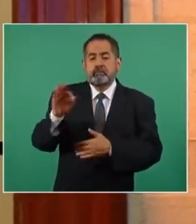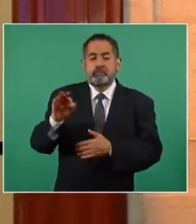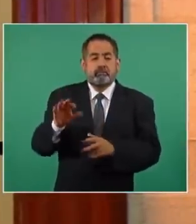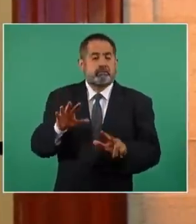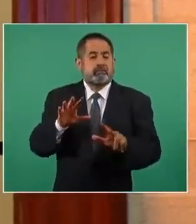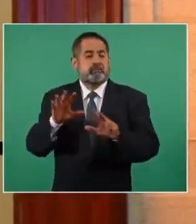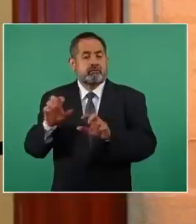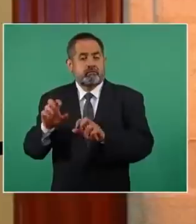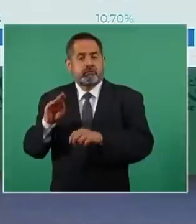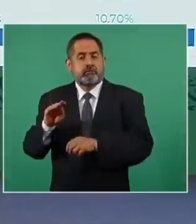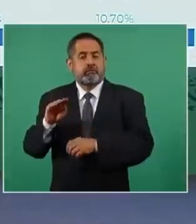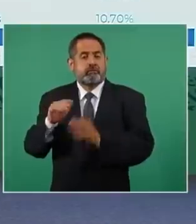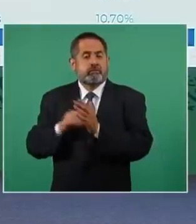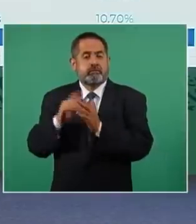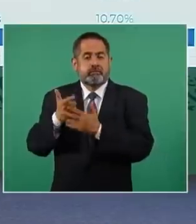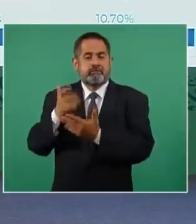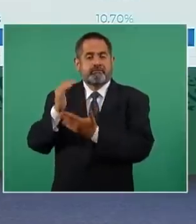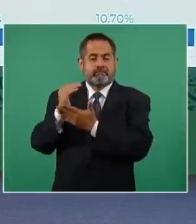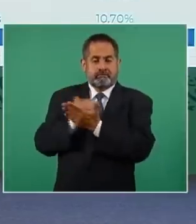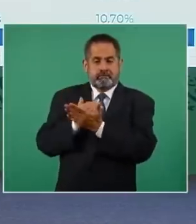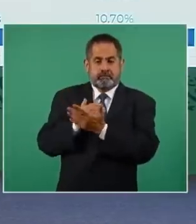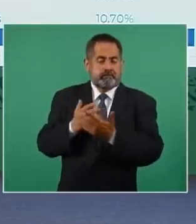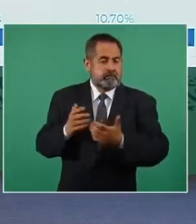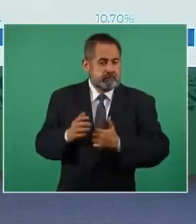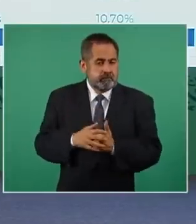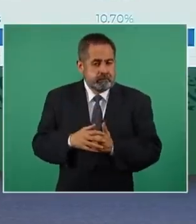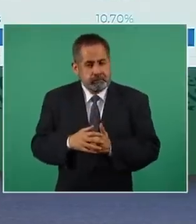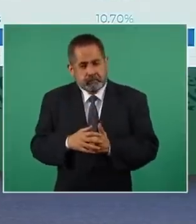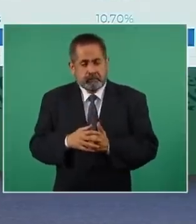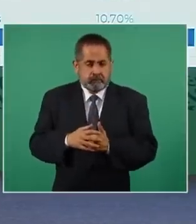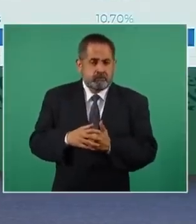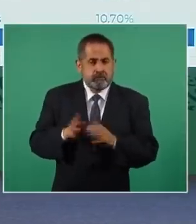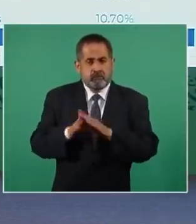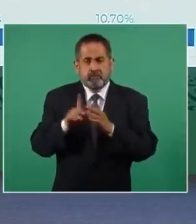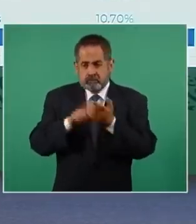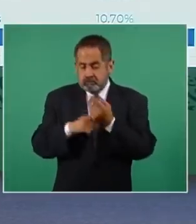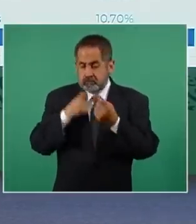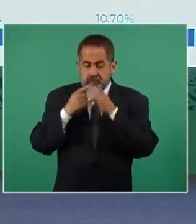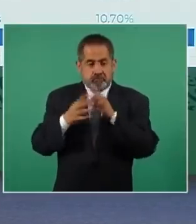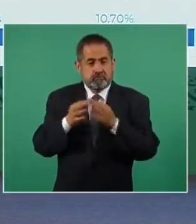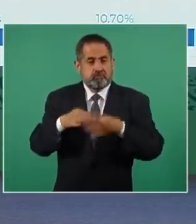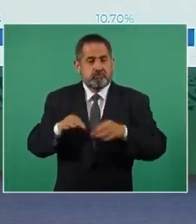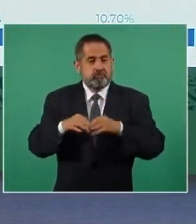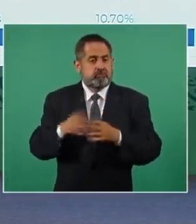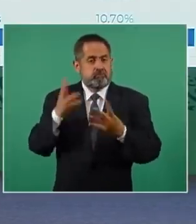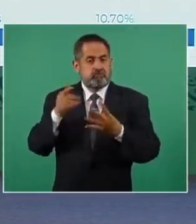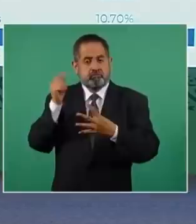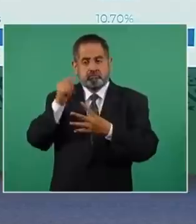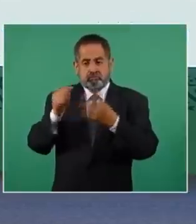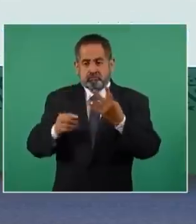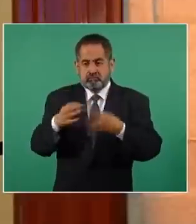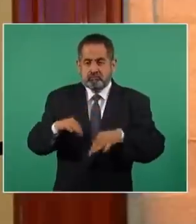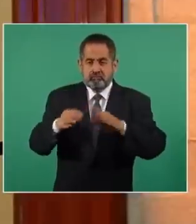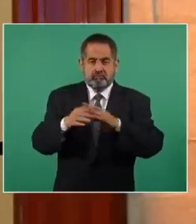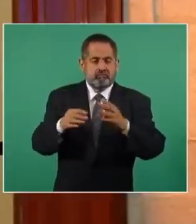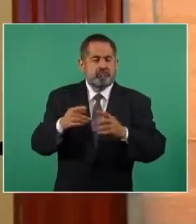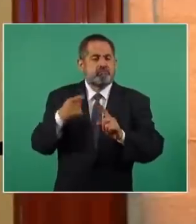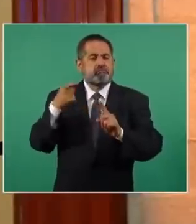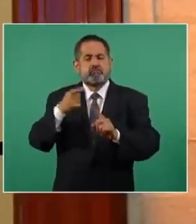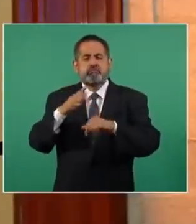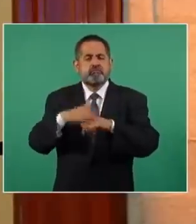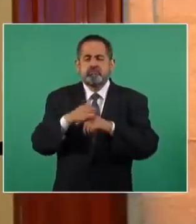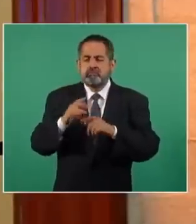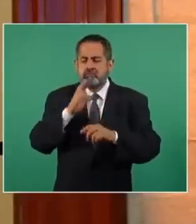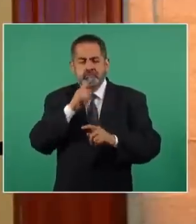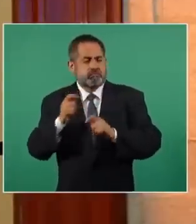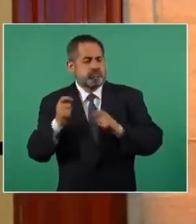890 millones de pesos menos. Si bien no es muy significativo, sí queremos insistir en cuatro factores fundamentales, por lo cual era